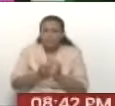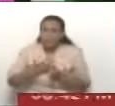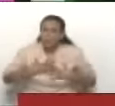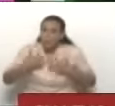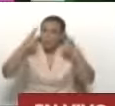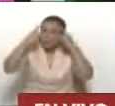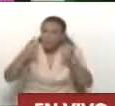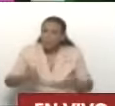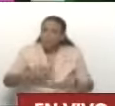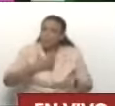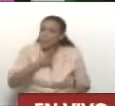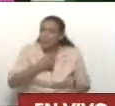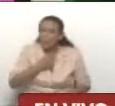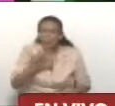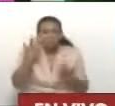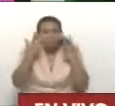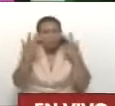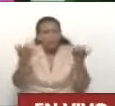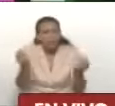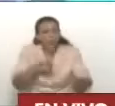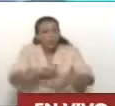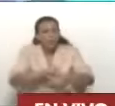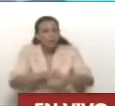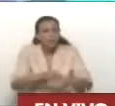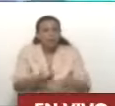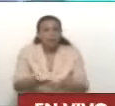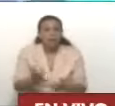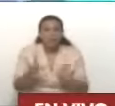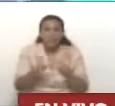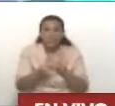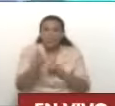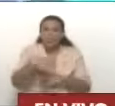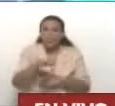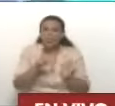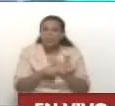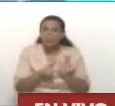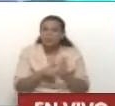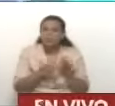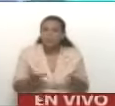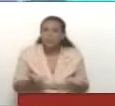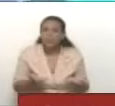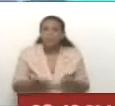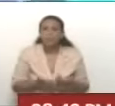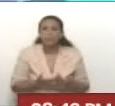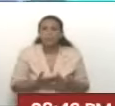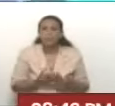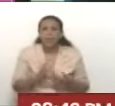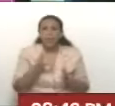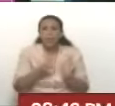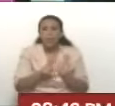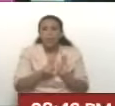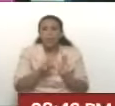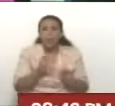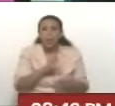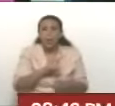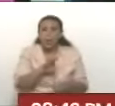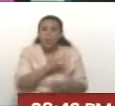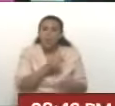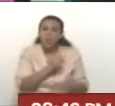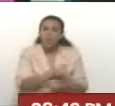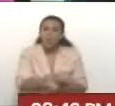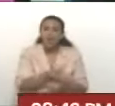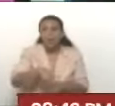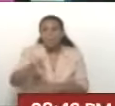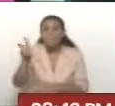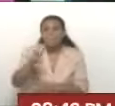profesión, siempre me ha llamado mucho la atención. ¿Dónde estudiaste el bachillerato? Nuevos Horizontes, una nueva educativa. ¿Y? Aquí en